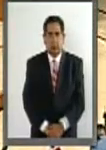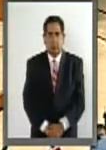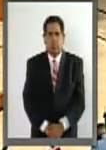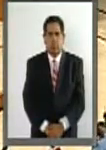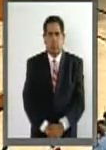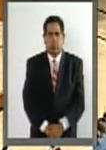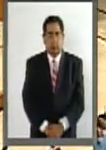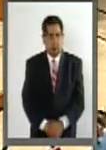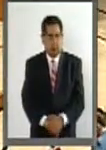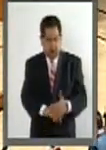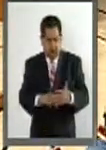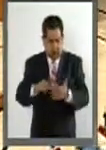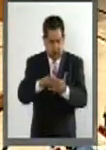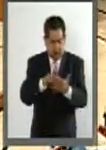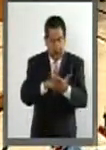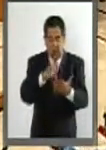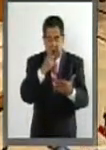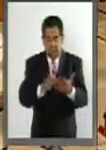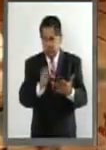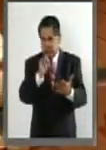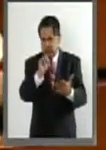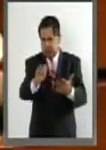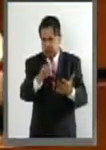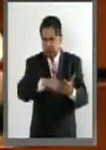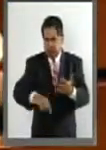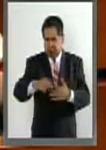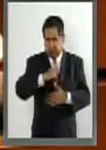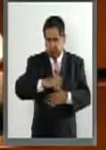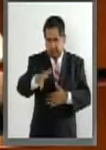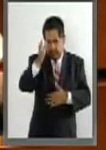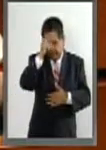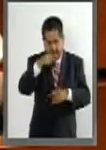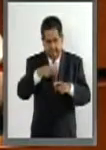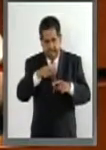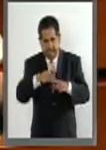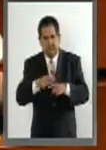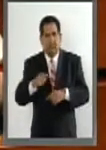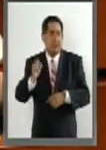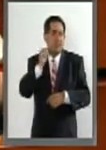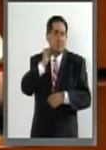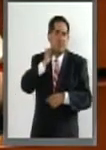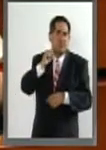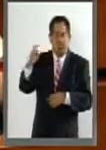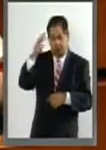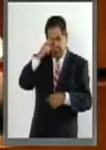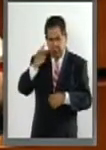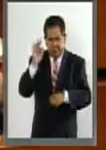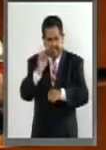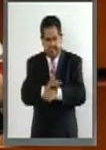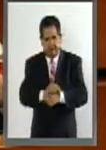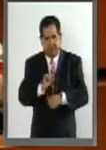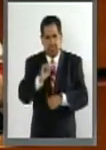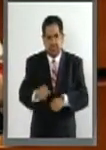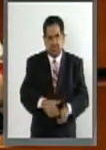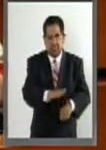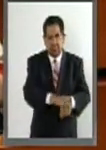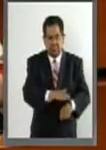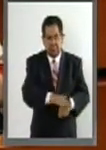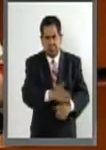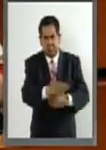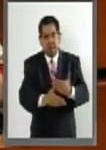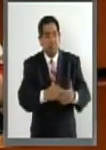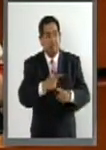Posicionamiento en favor del dictamen con punto de acuerdo por el que el Senado de la República exhorta a